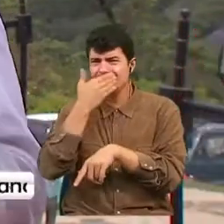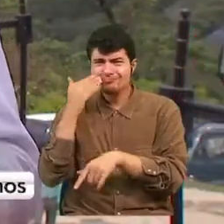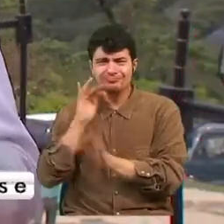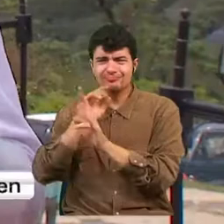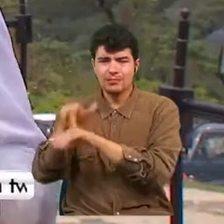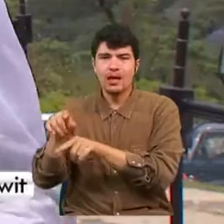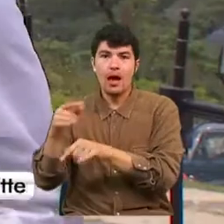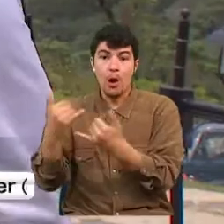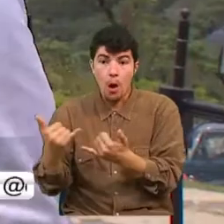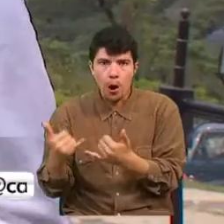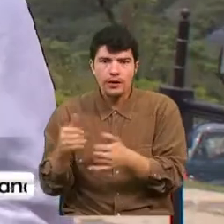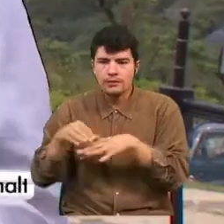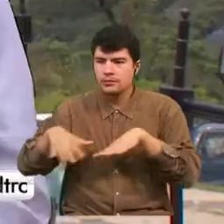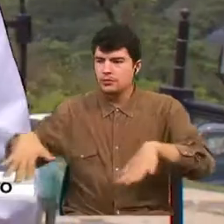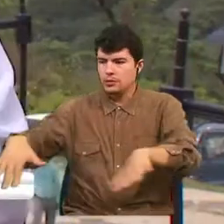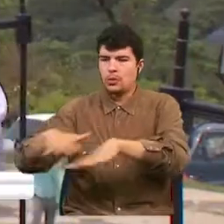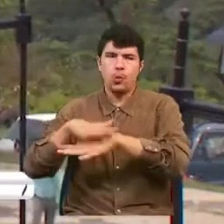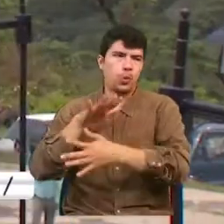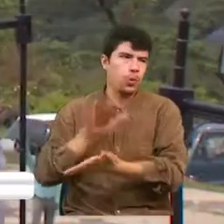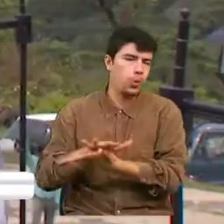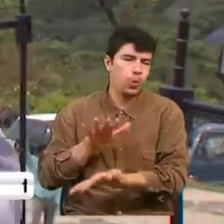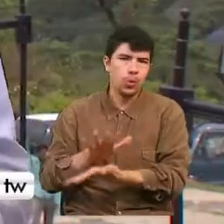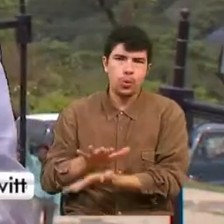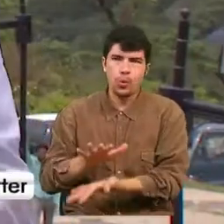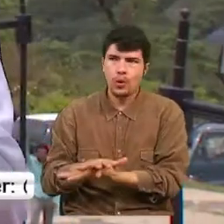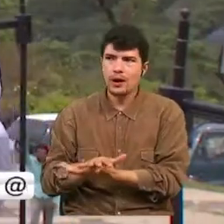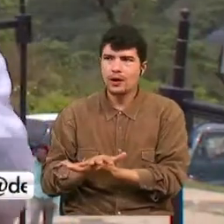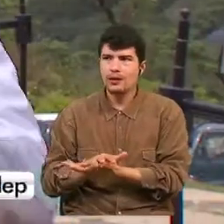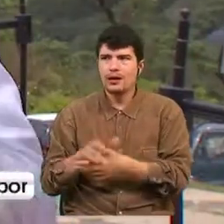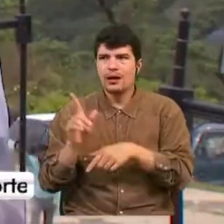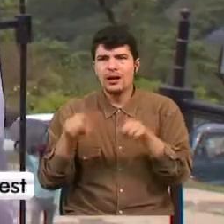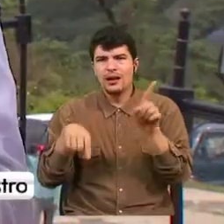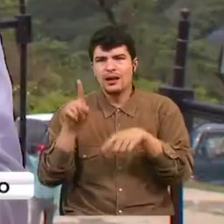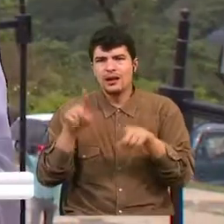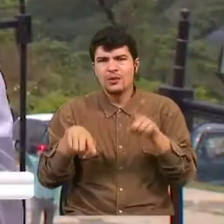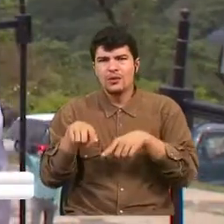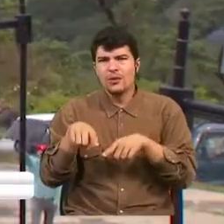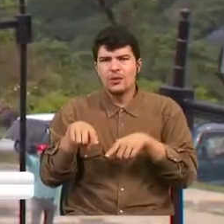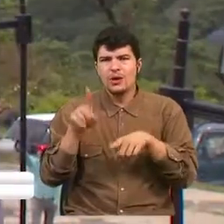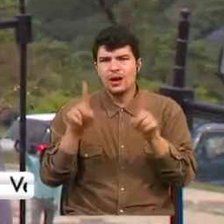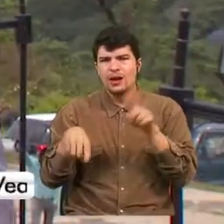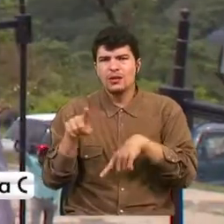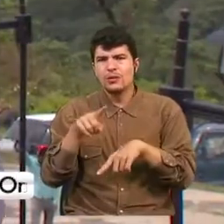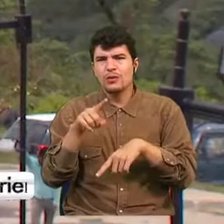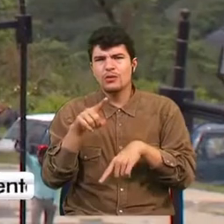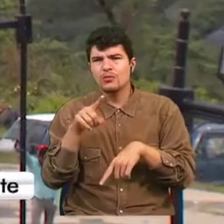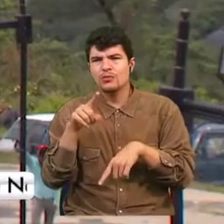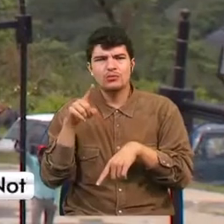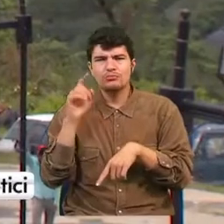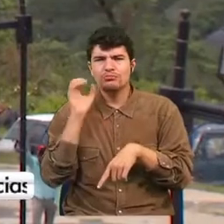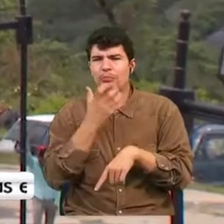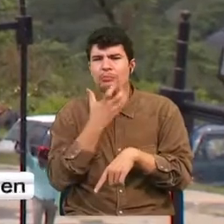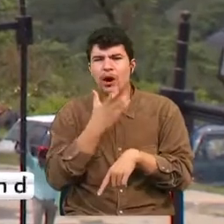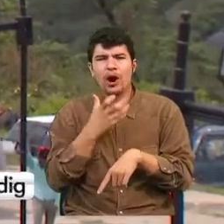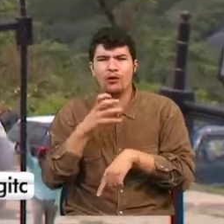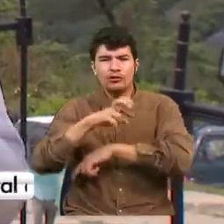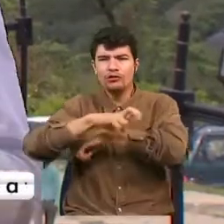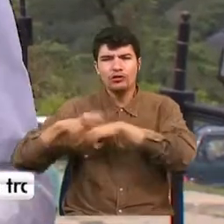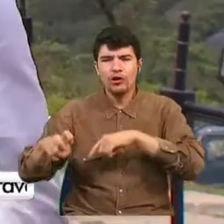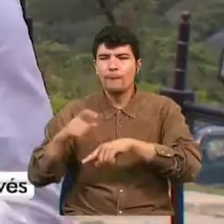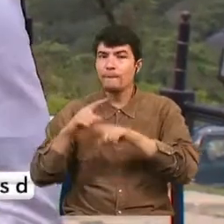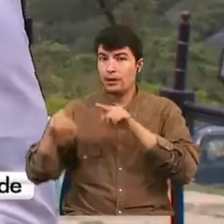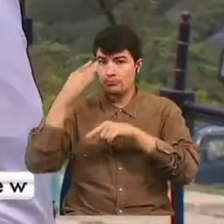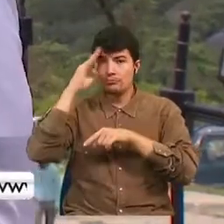Hoy es un territorio tranquilo, por ahí no deja de faltar uno que otro desadaptado, por ahí amigo de lo ajeno, pero la policía ha hecho lo propio y los